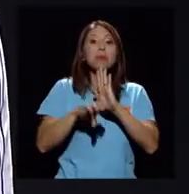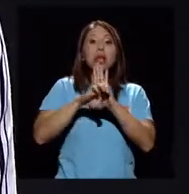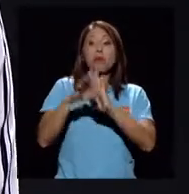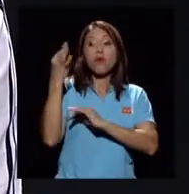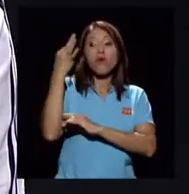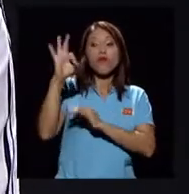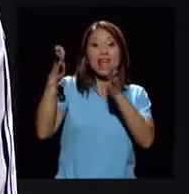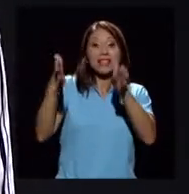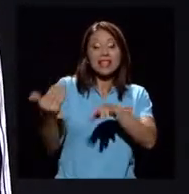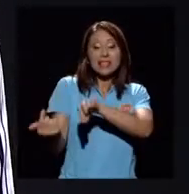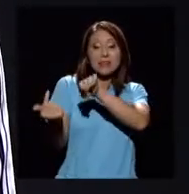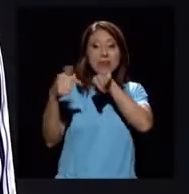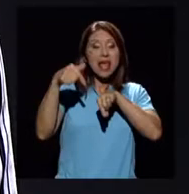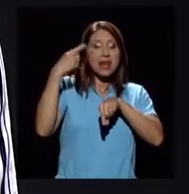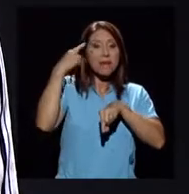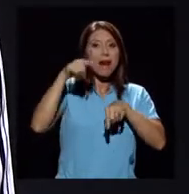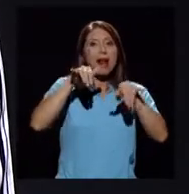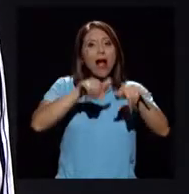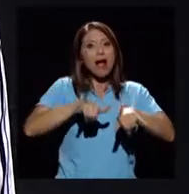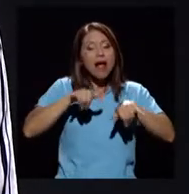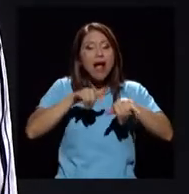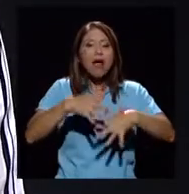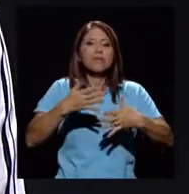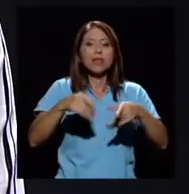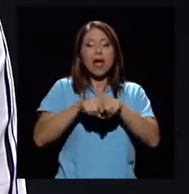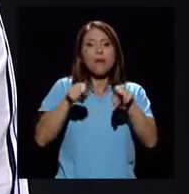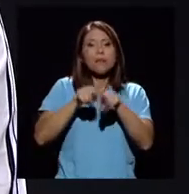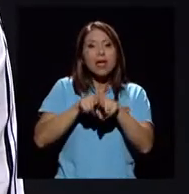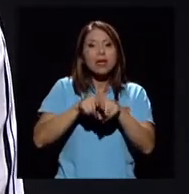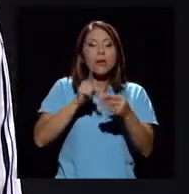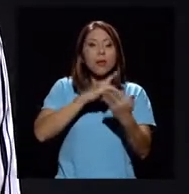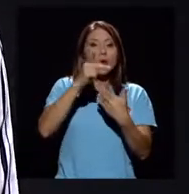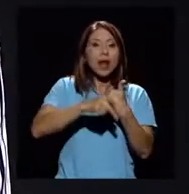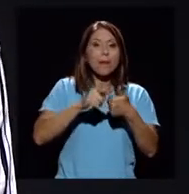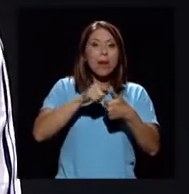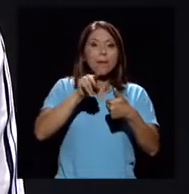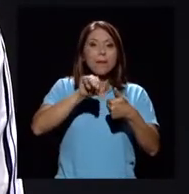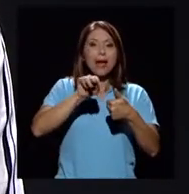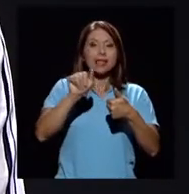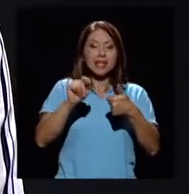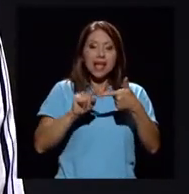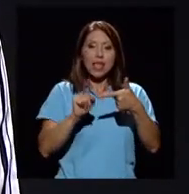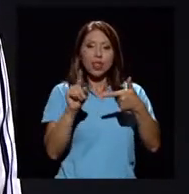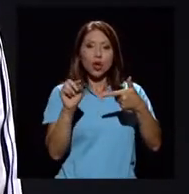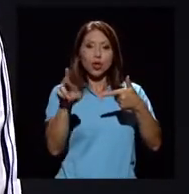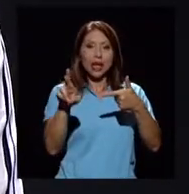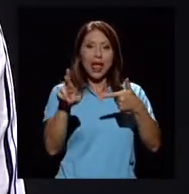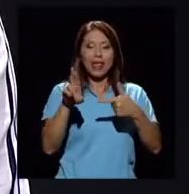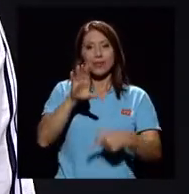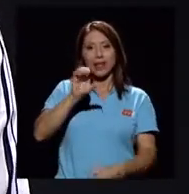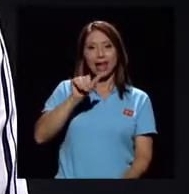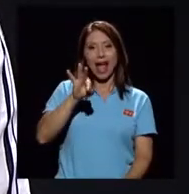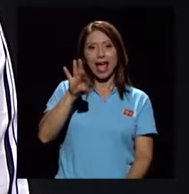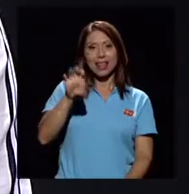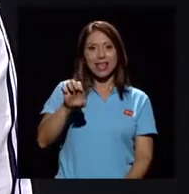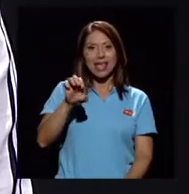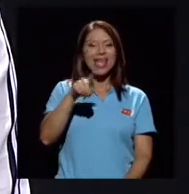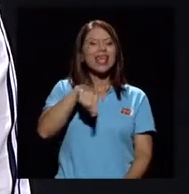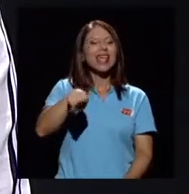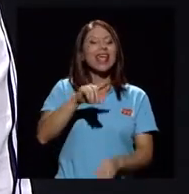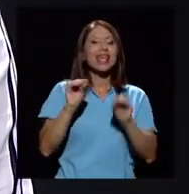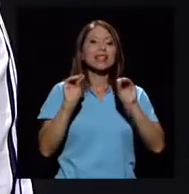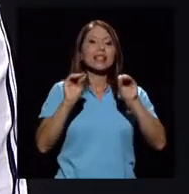hacen una pasantía. Hay programas de maestría y de doctorado, porque la parte de enseñanza del CATIE es una parte de estudio de posgrados, o